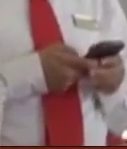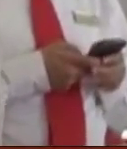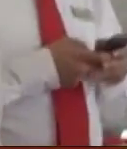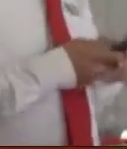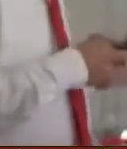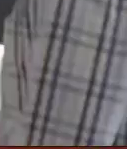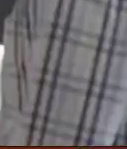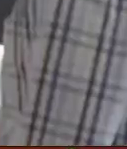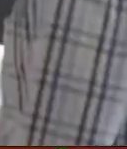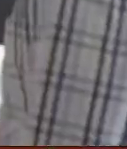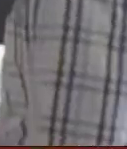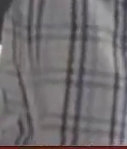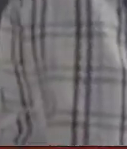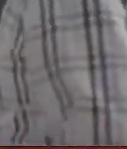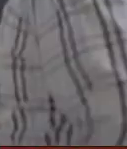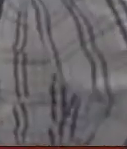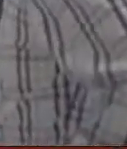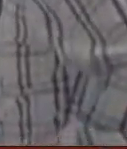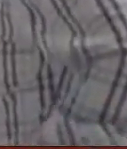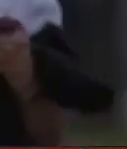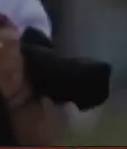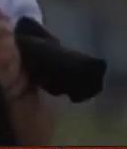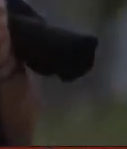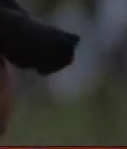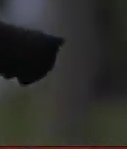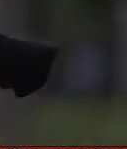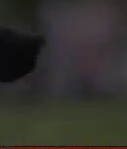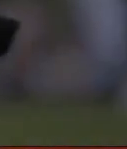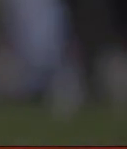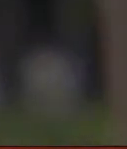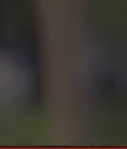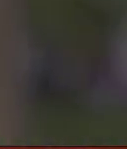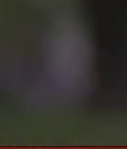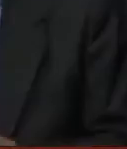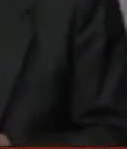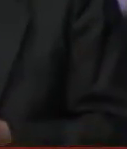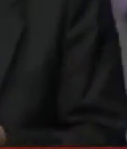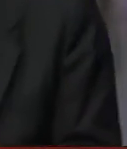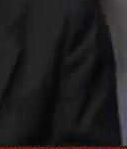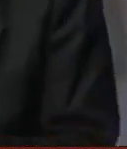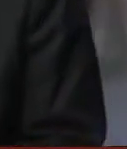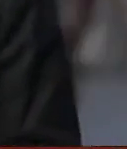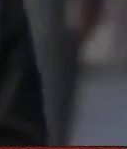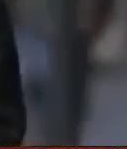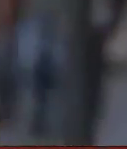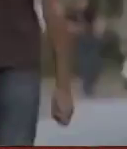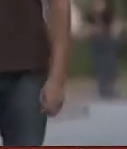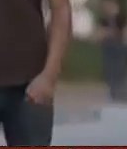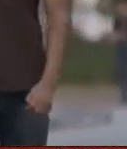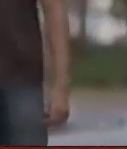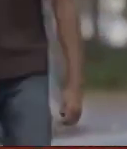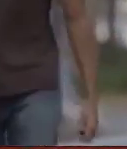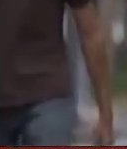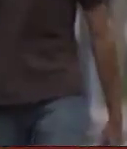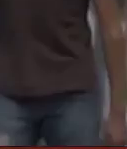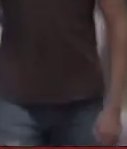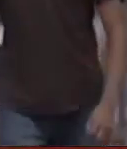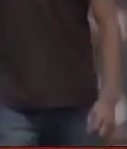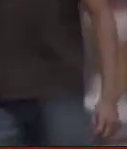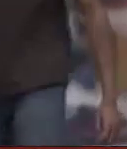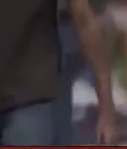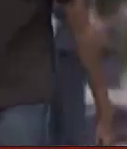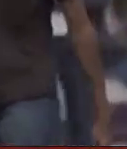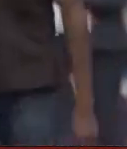de AT&T que llegaron, pues no llegaron a tiempo a sus labores por la falla, que evidentemente afectó las alarmas de despertador